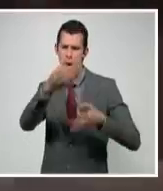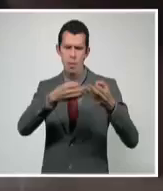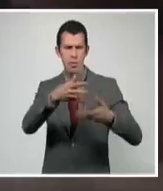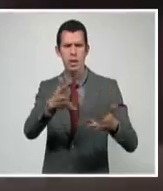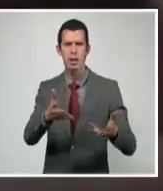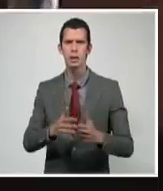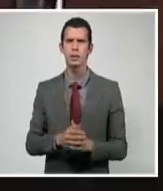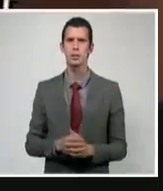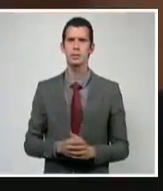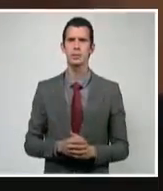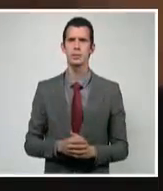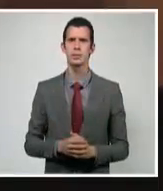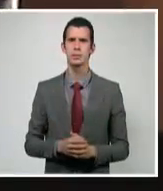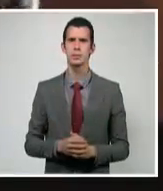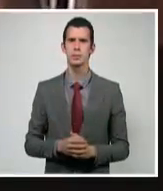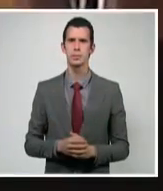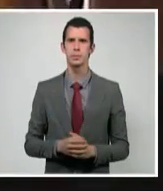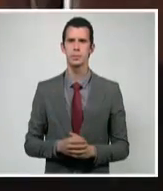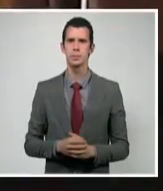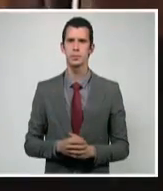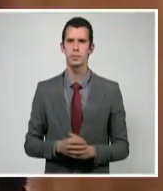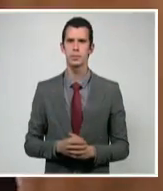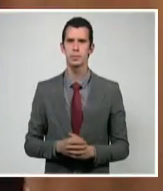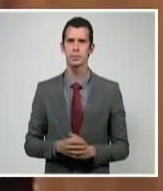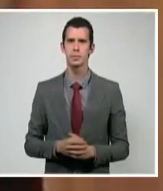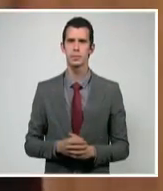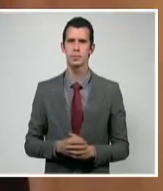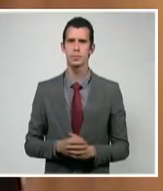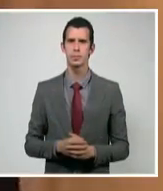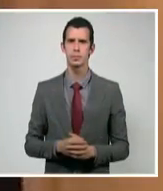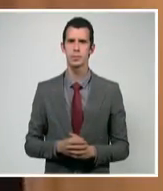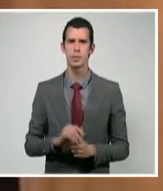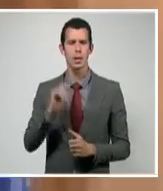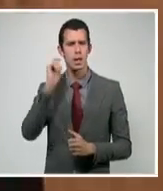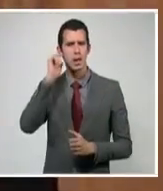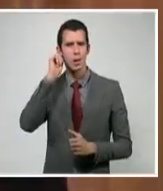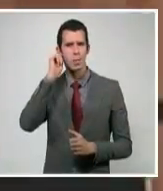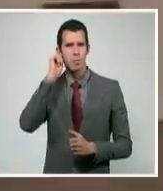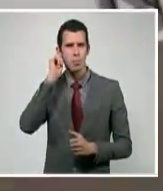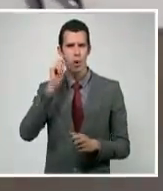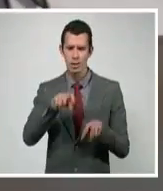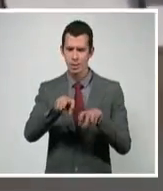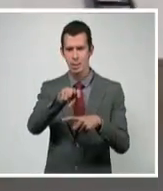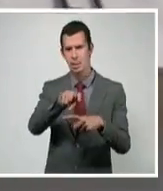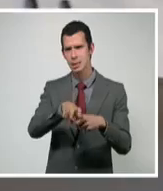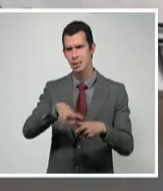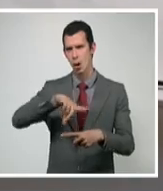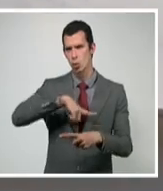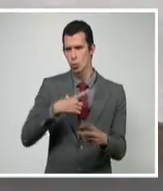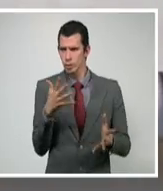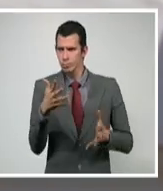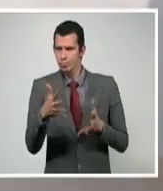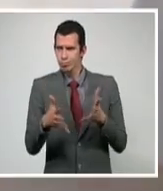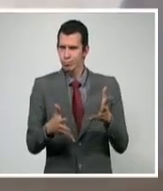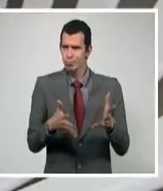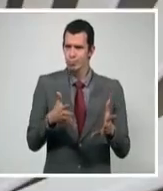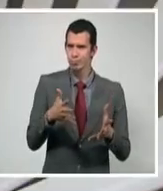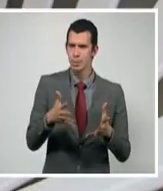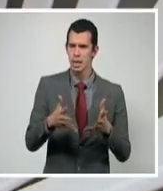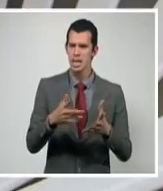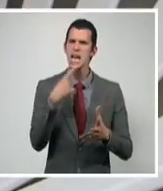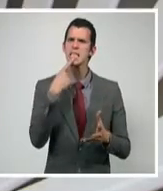Susurro de Tati número 6. Lo que en su momento fue presentado como una obra de arte cívico, terminó reducido a una mercancía comprada